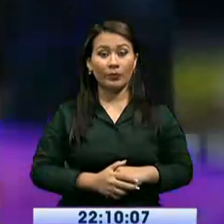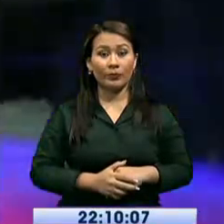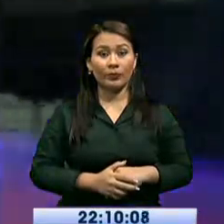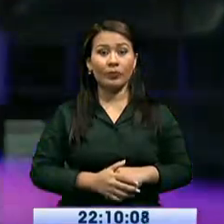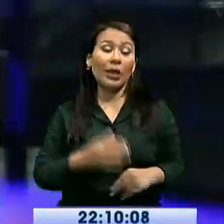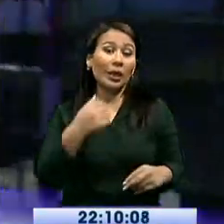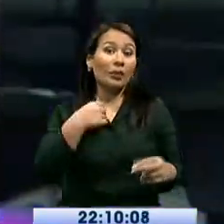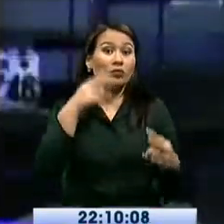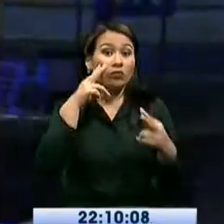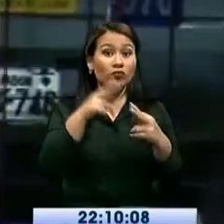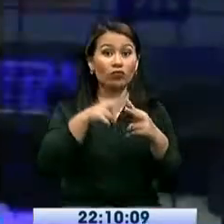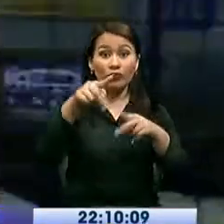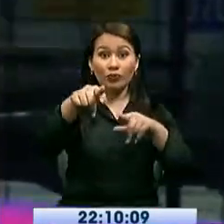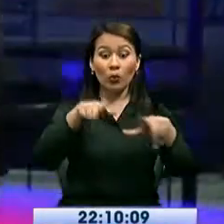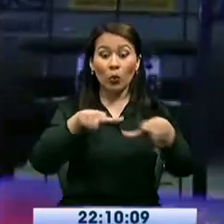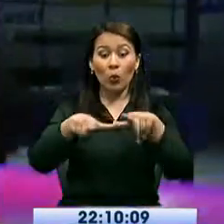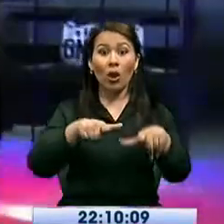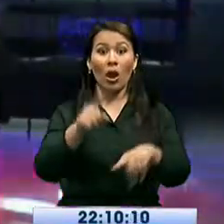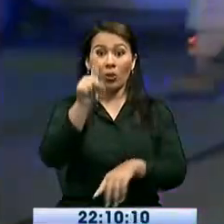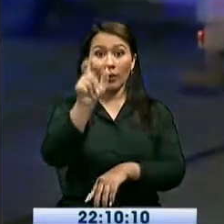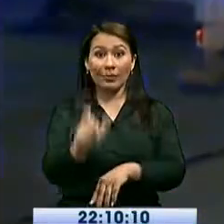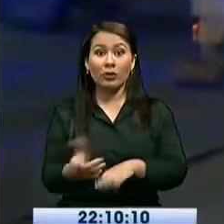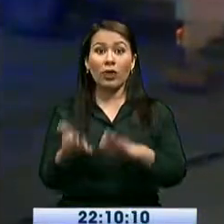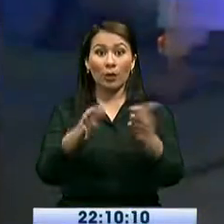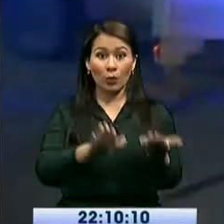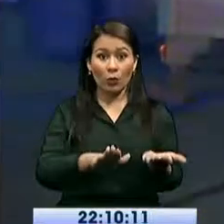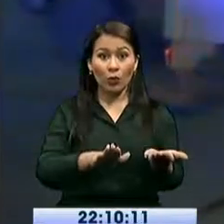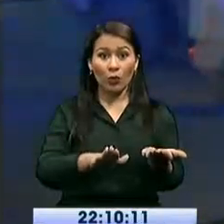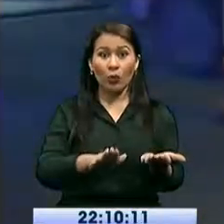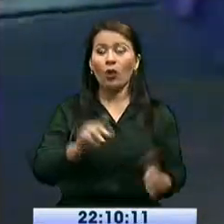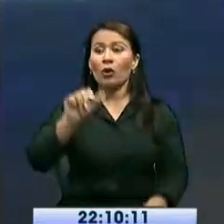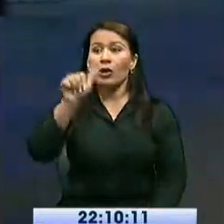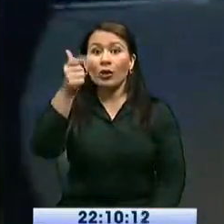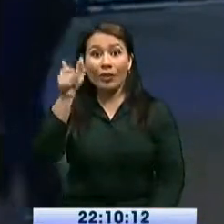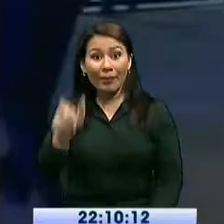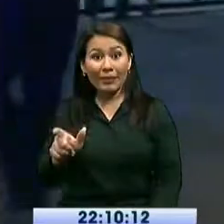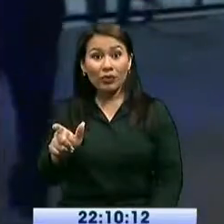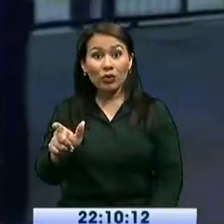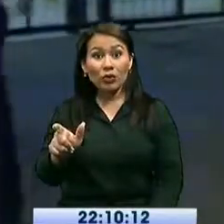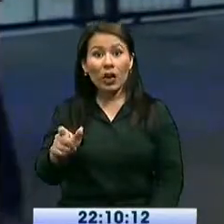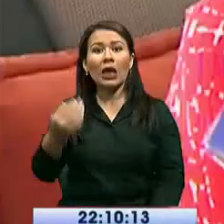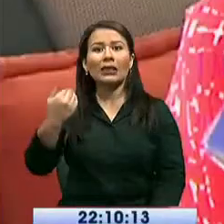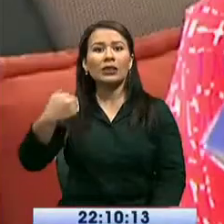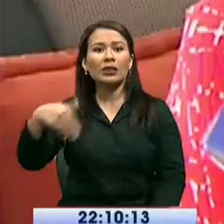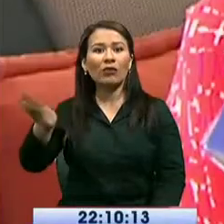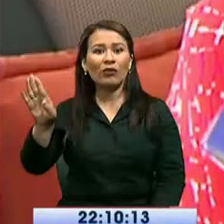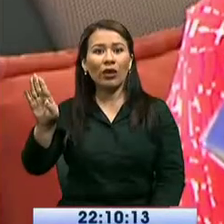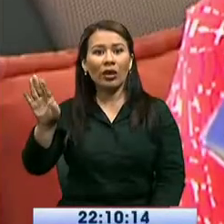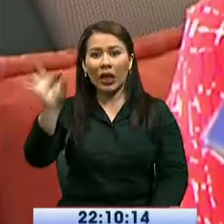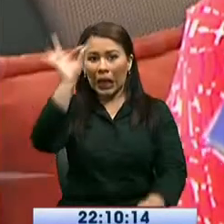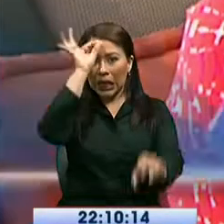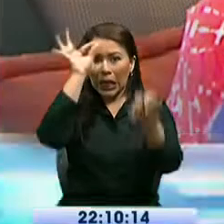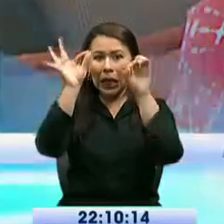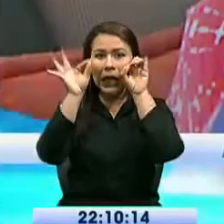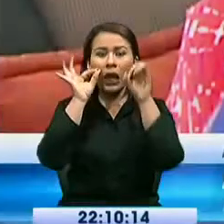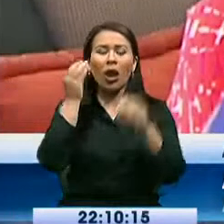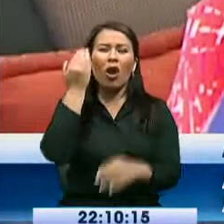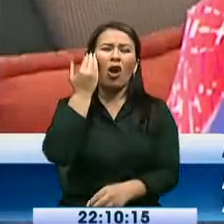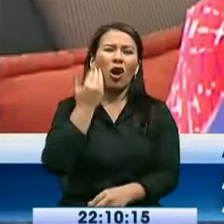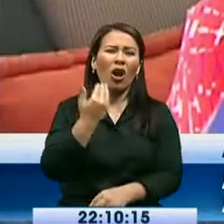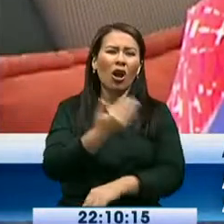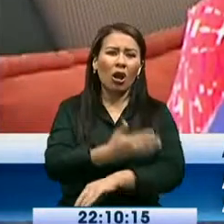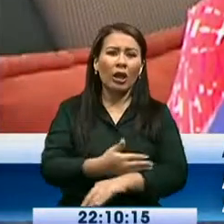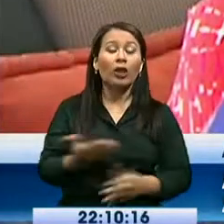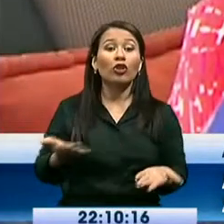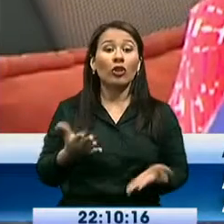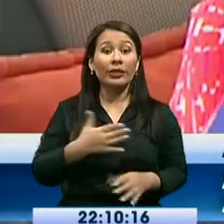Se conoció que en la escena del crimen hubo una segunda víctima que es familiar del ahora occiso. El hermano del occiso, que también